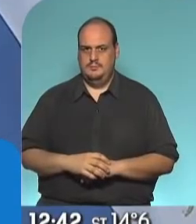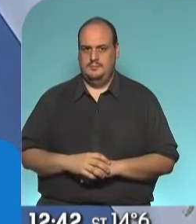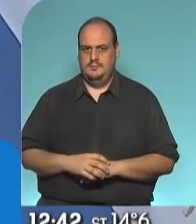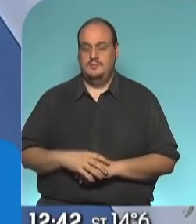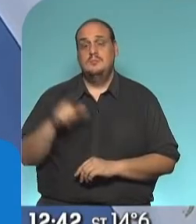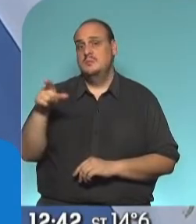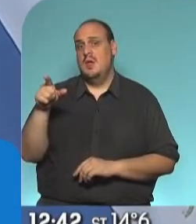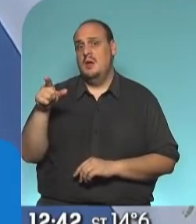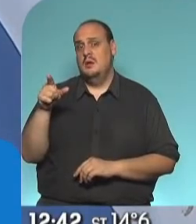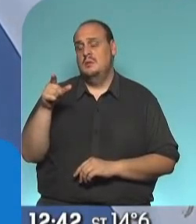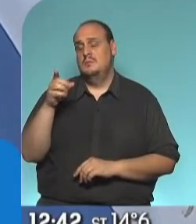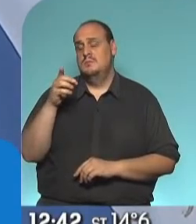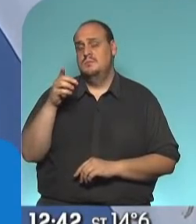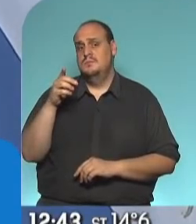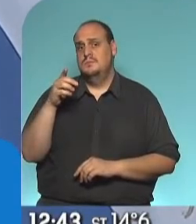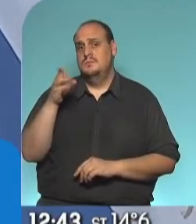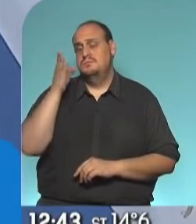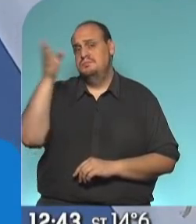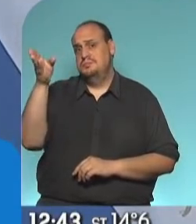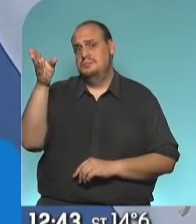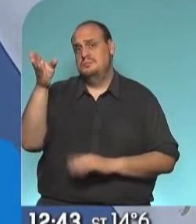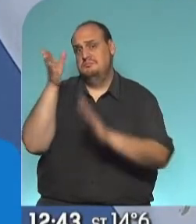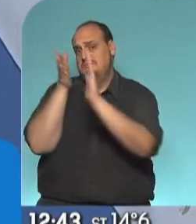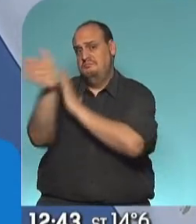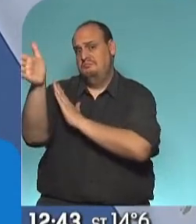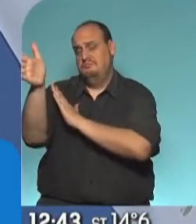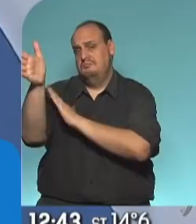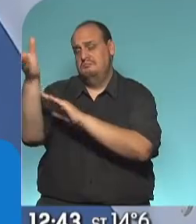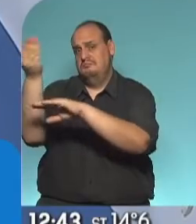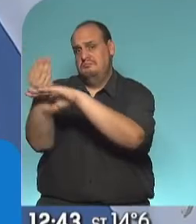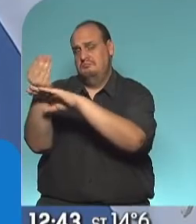Y allí se fue. Se fue a su exilio.